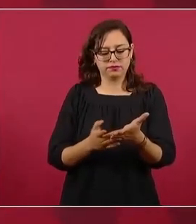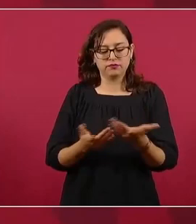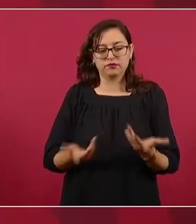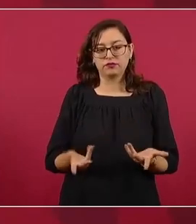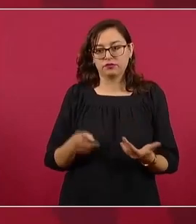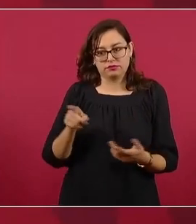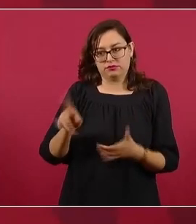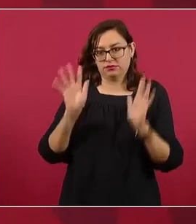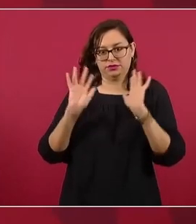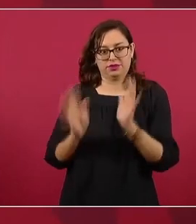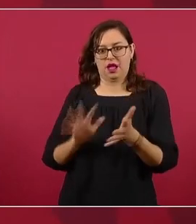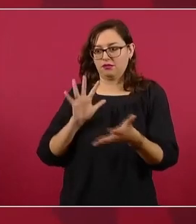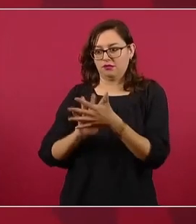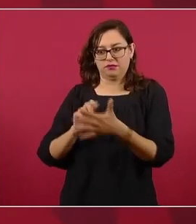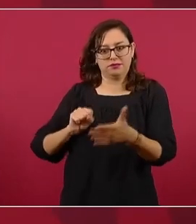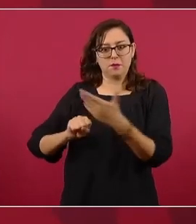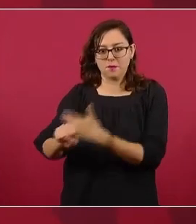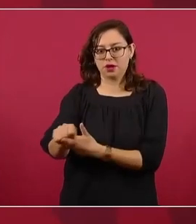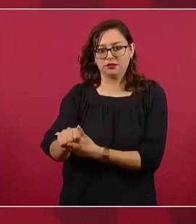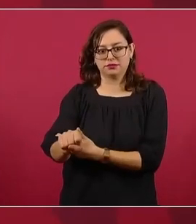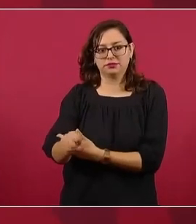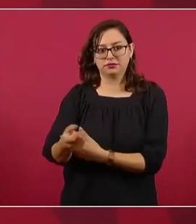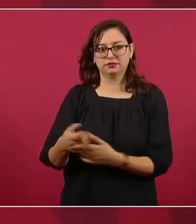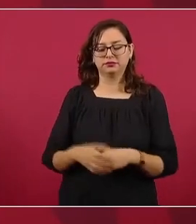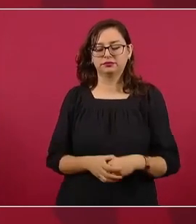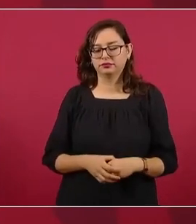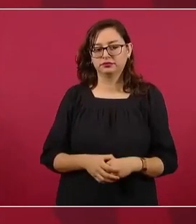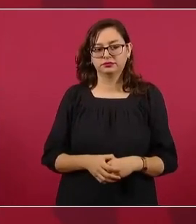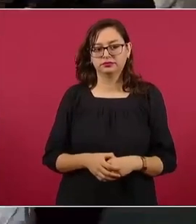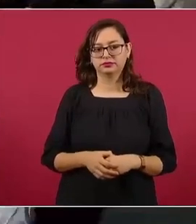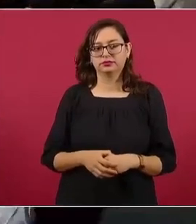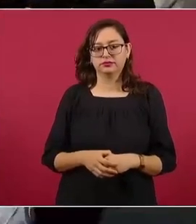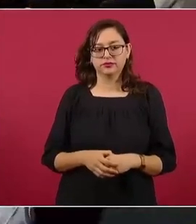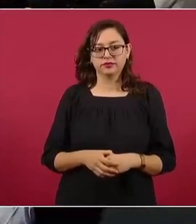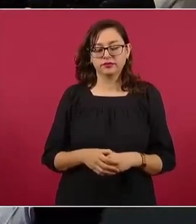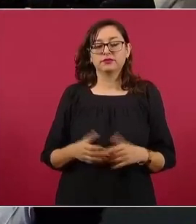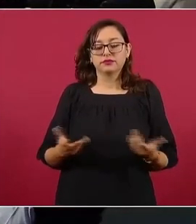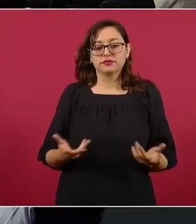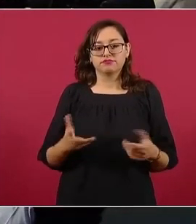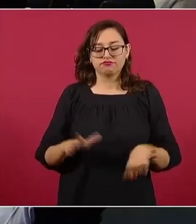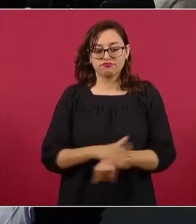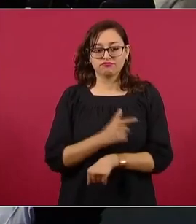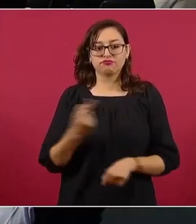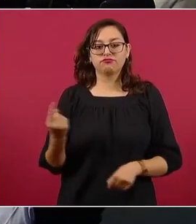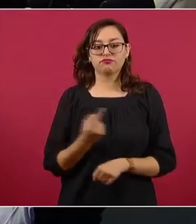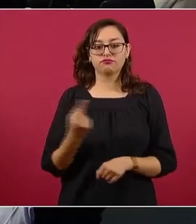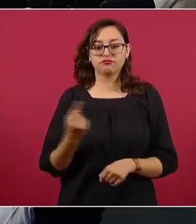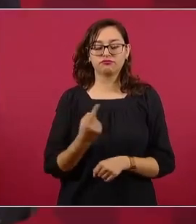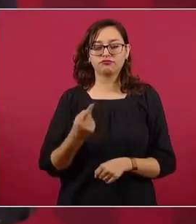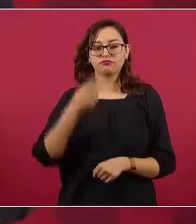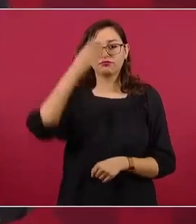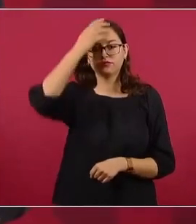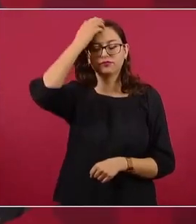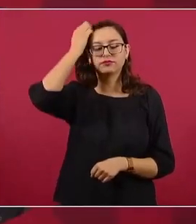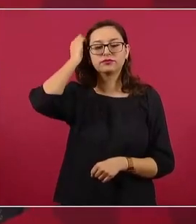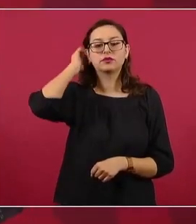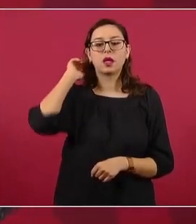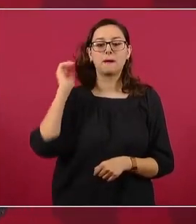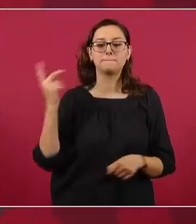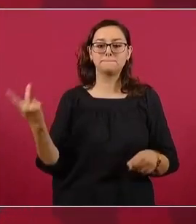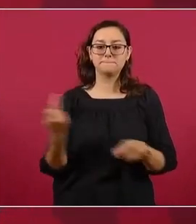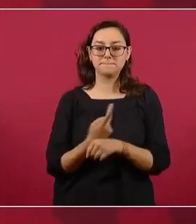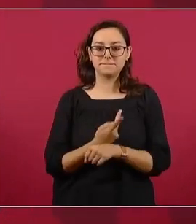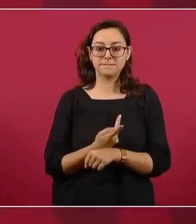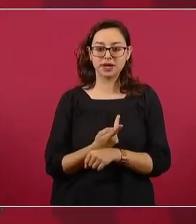ser detenidas, ¿no? O acaban de ser detenidas. Porque aquí la idea es que